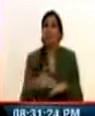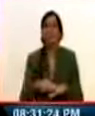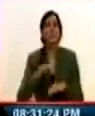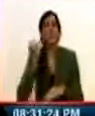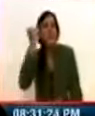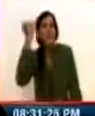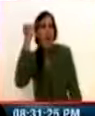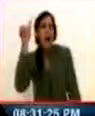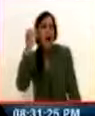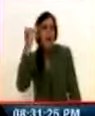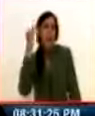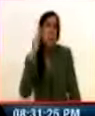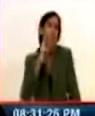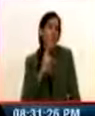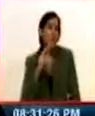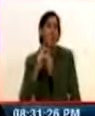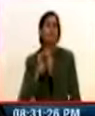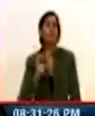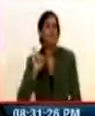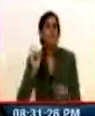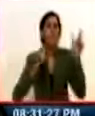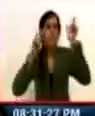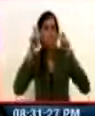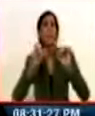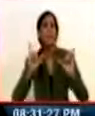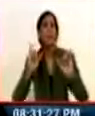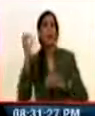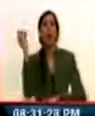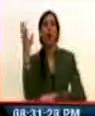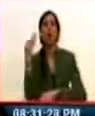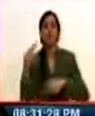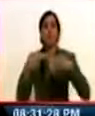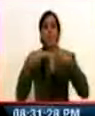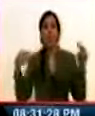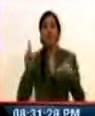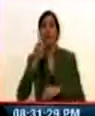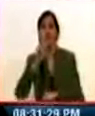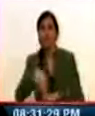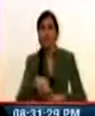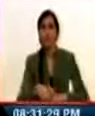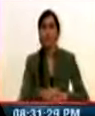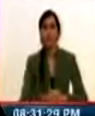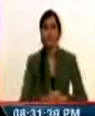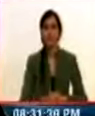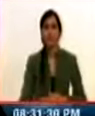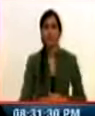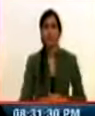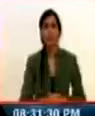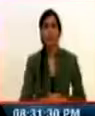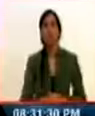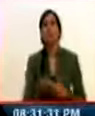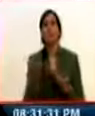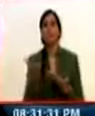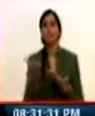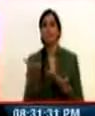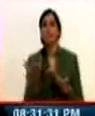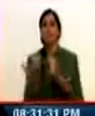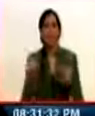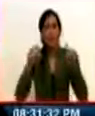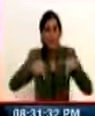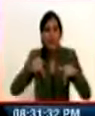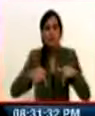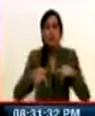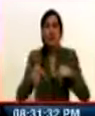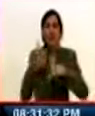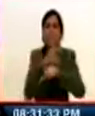libertador Simón Bolívar en el anfitrionismo, en el Congreso de Panamá. Es también histórico por las heridas que aquí el